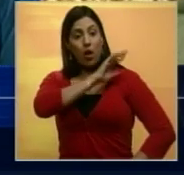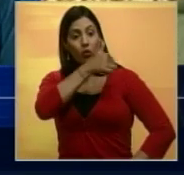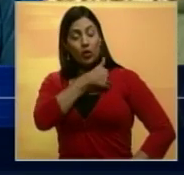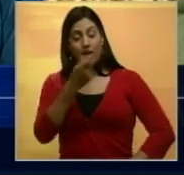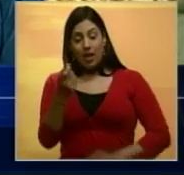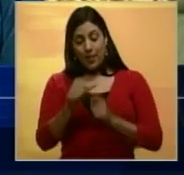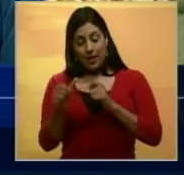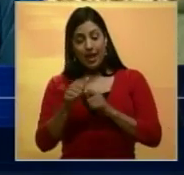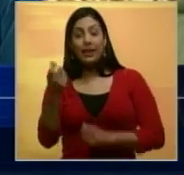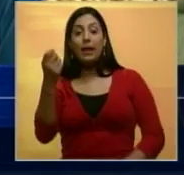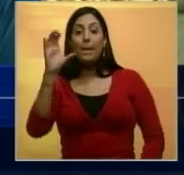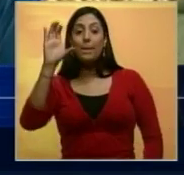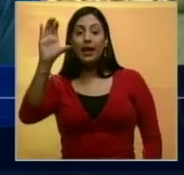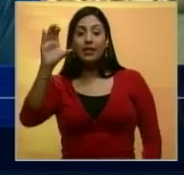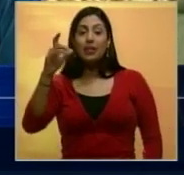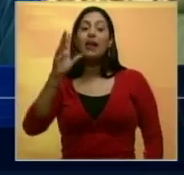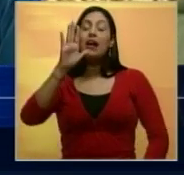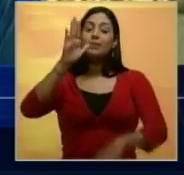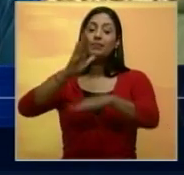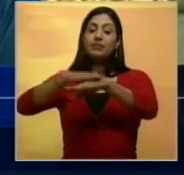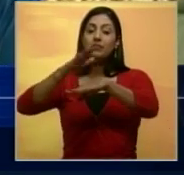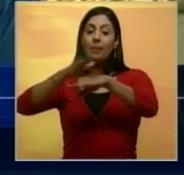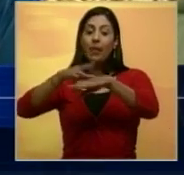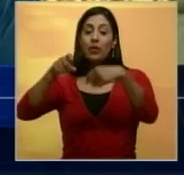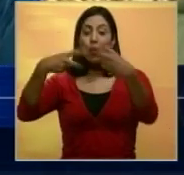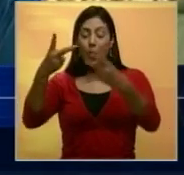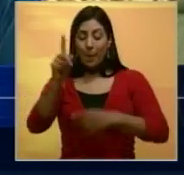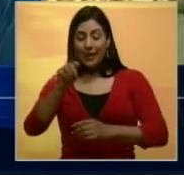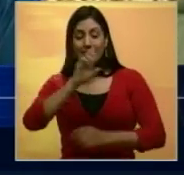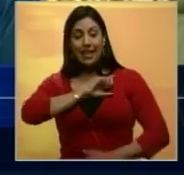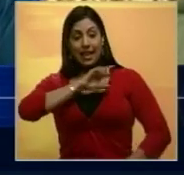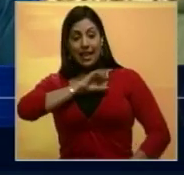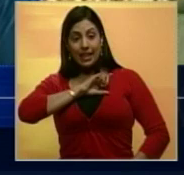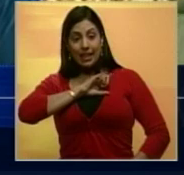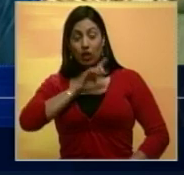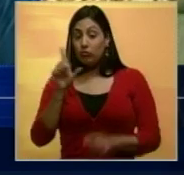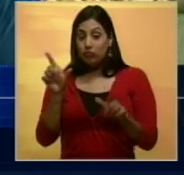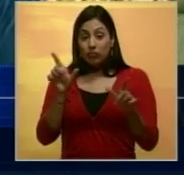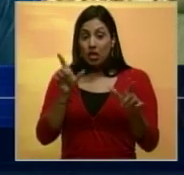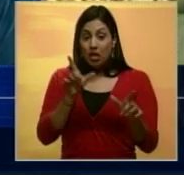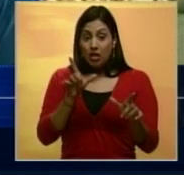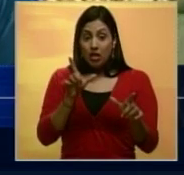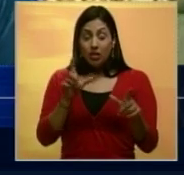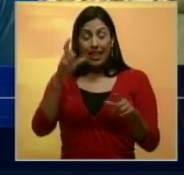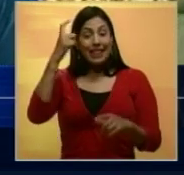monetarias del país, se anunciará en el mes de enero ya